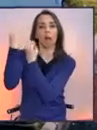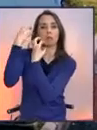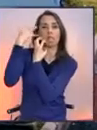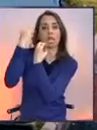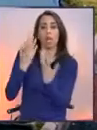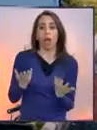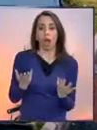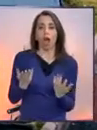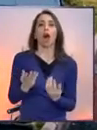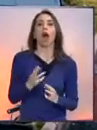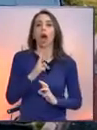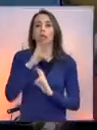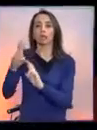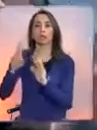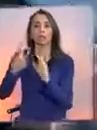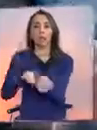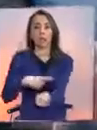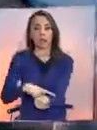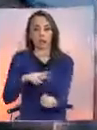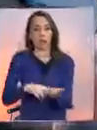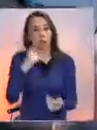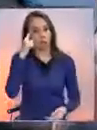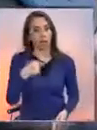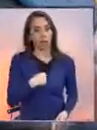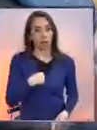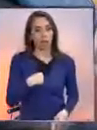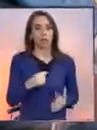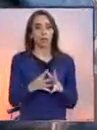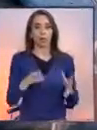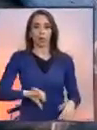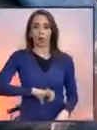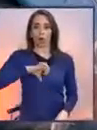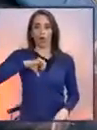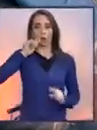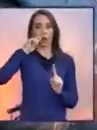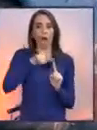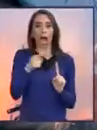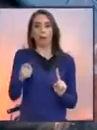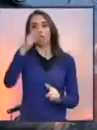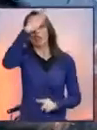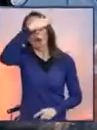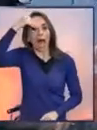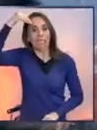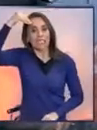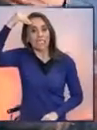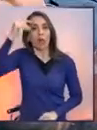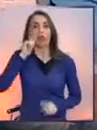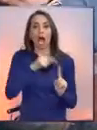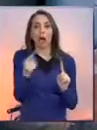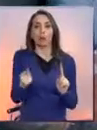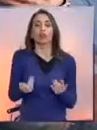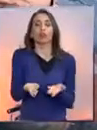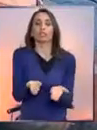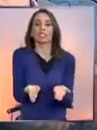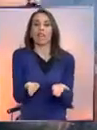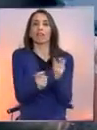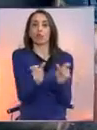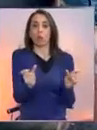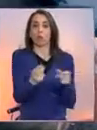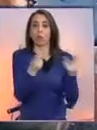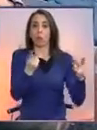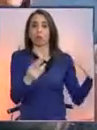de responderle a nuestras familias, ¿verdad? Para mí es un tremendo orgullo el apellido Alessandri. Es un apellido de servidores públicos que han dado mucho por la